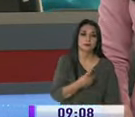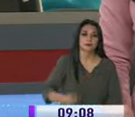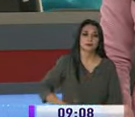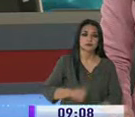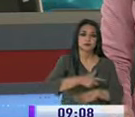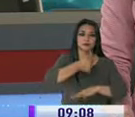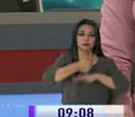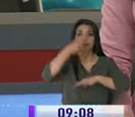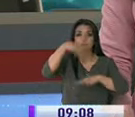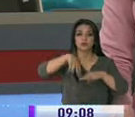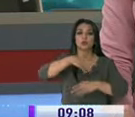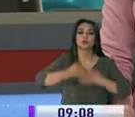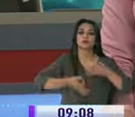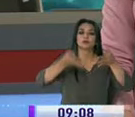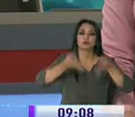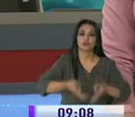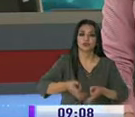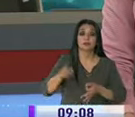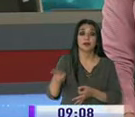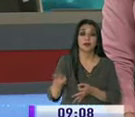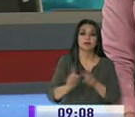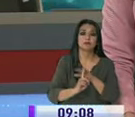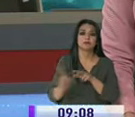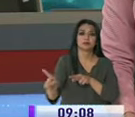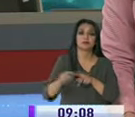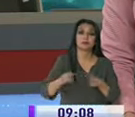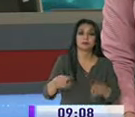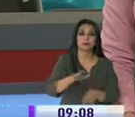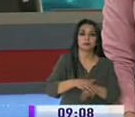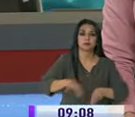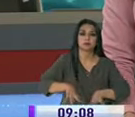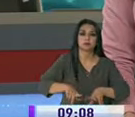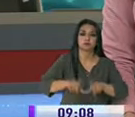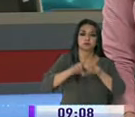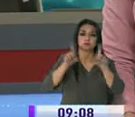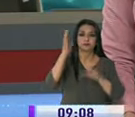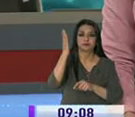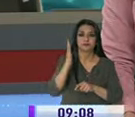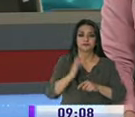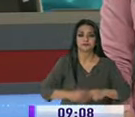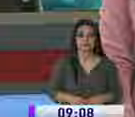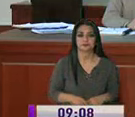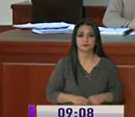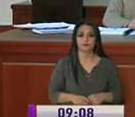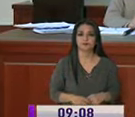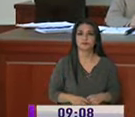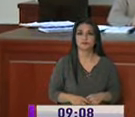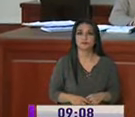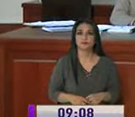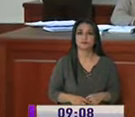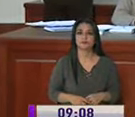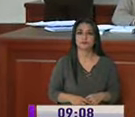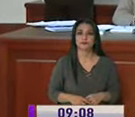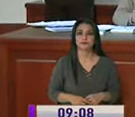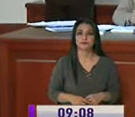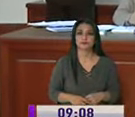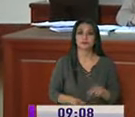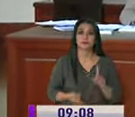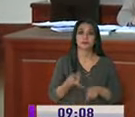Paulina Aguirre. Polit está involucrado en los hechos de corrupción de la brasilera Odebrecht. Es la